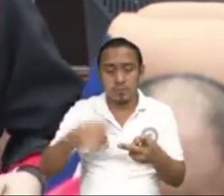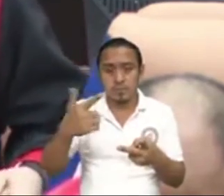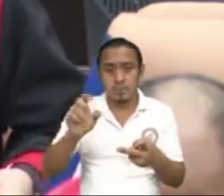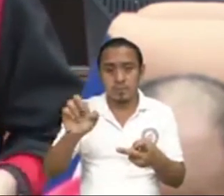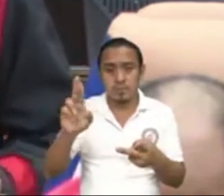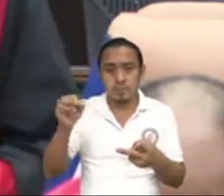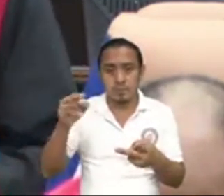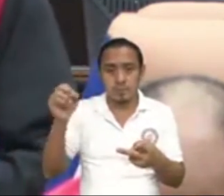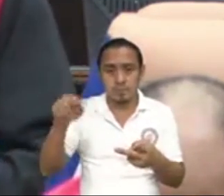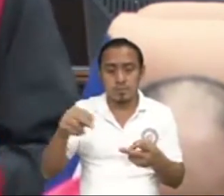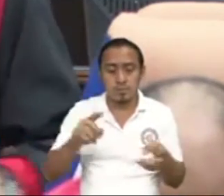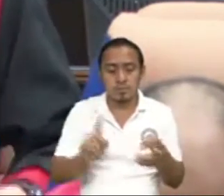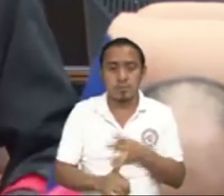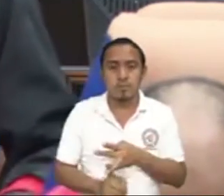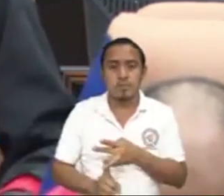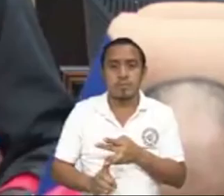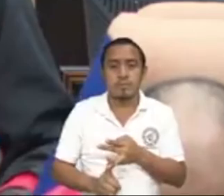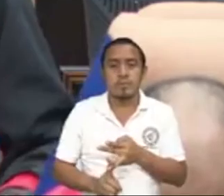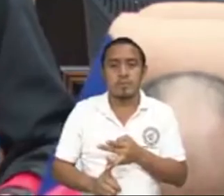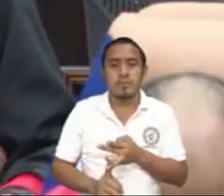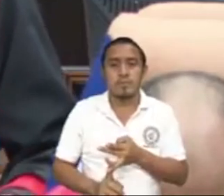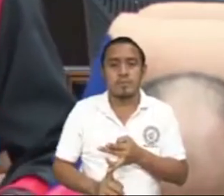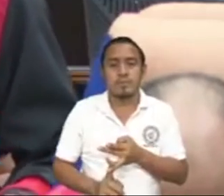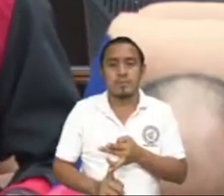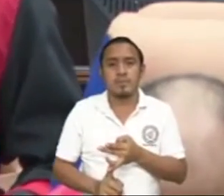Germán Manolo Miranda